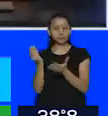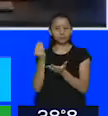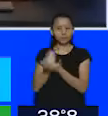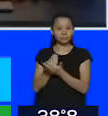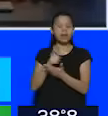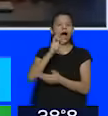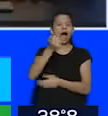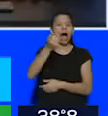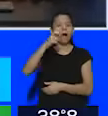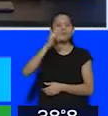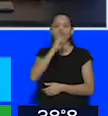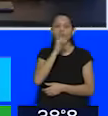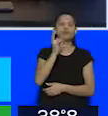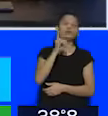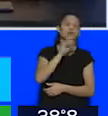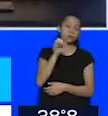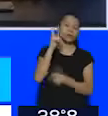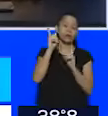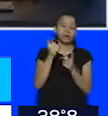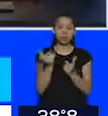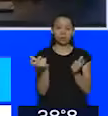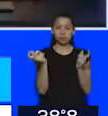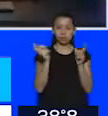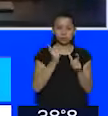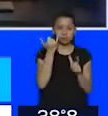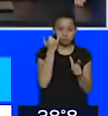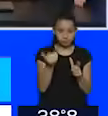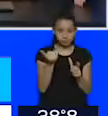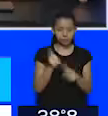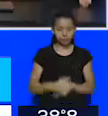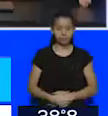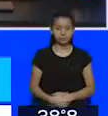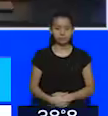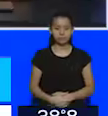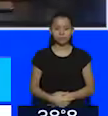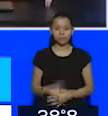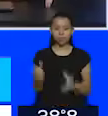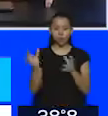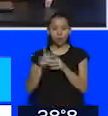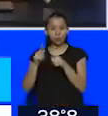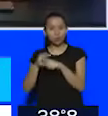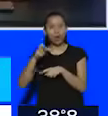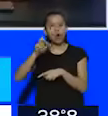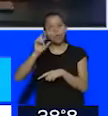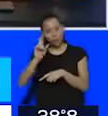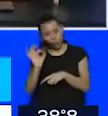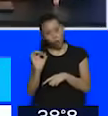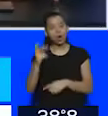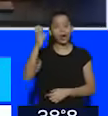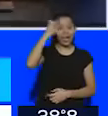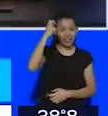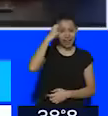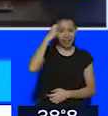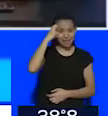reunieron con las autoridades parlamentarias de eh del Pro del radicalismo ahora van